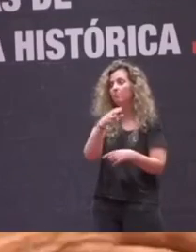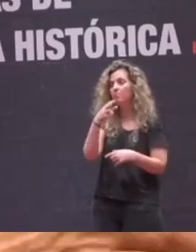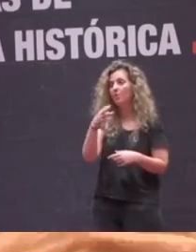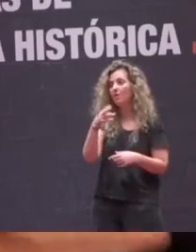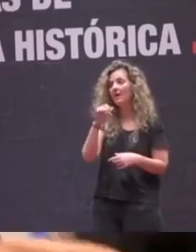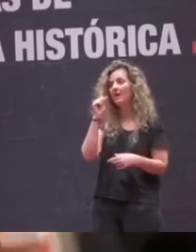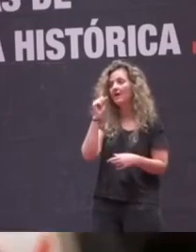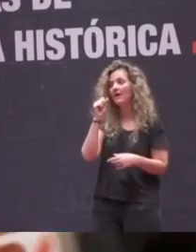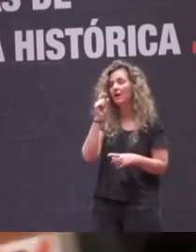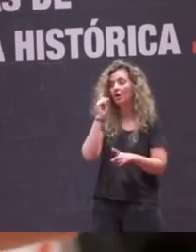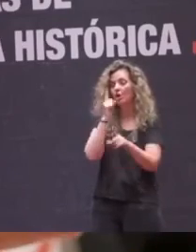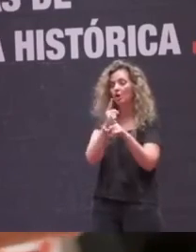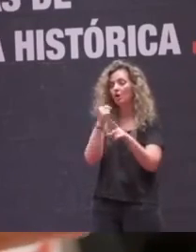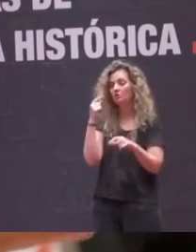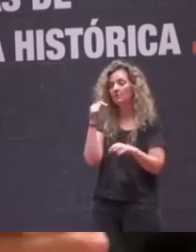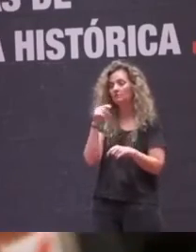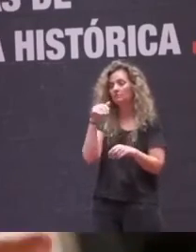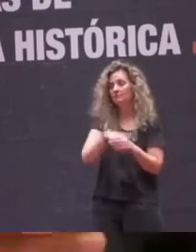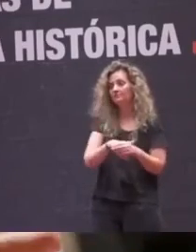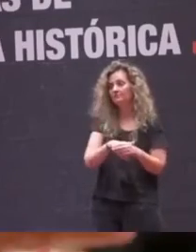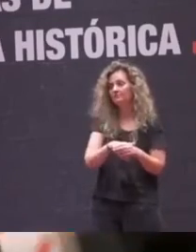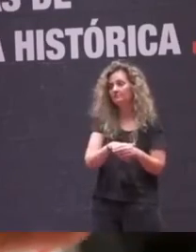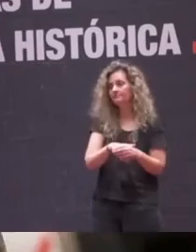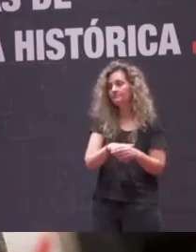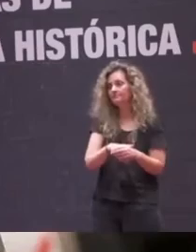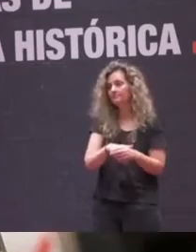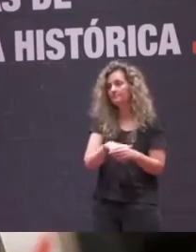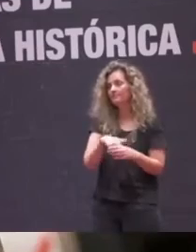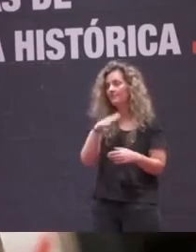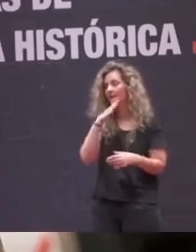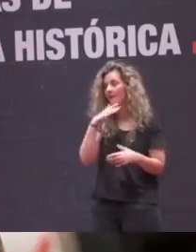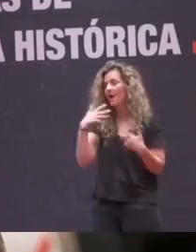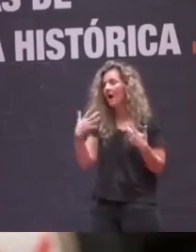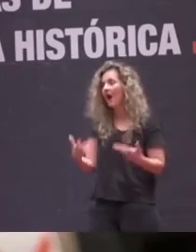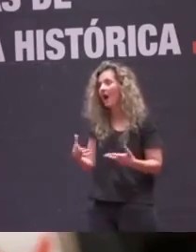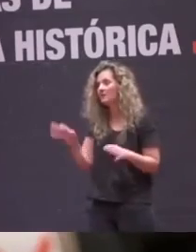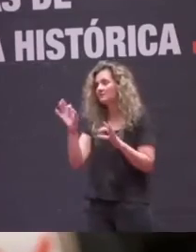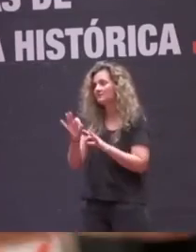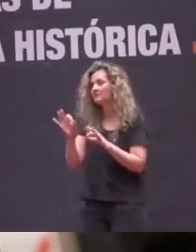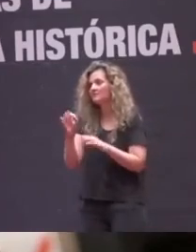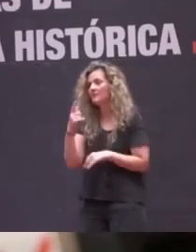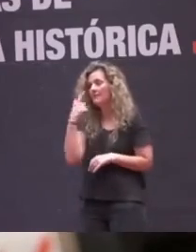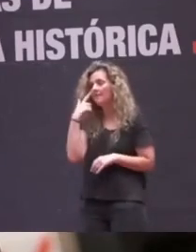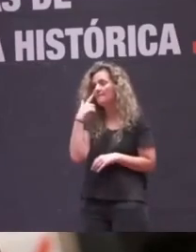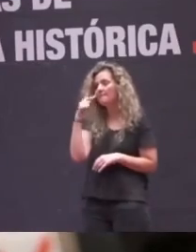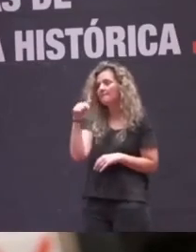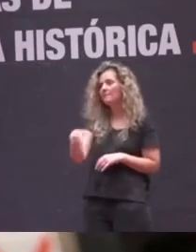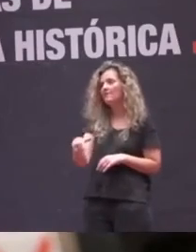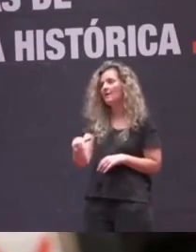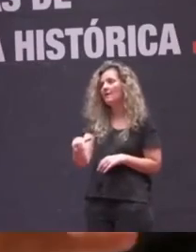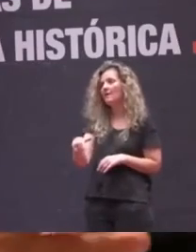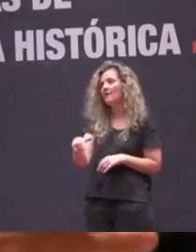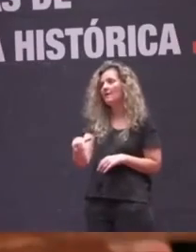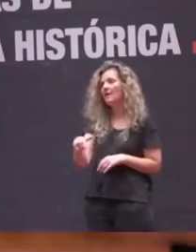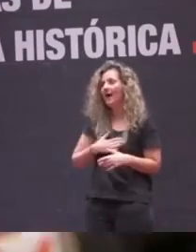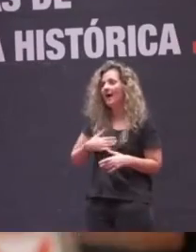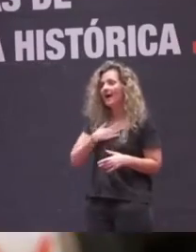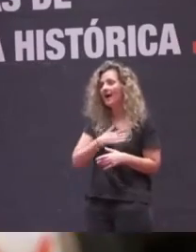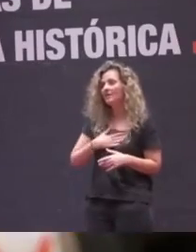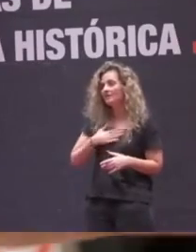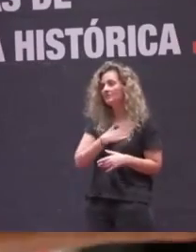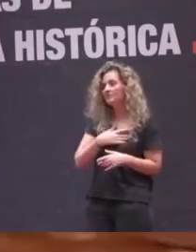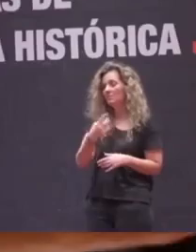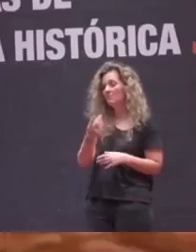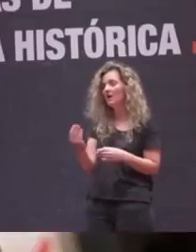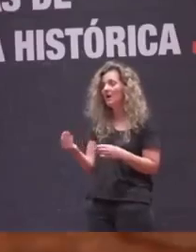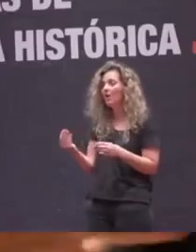aí, votaron en contra. Por tanto, cando aparecen agora dicindo, non, es que non se... Mire usted, estamos encantados de que ustedes se asumen a